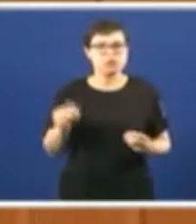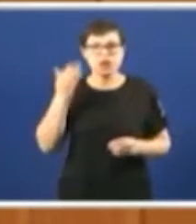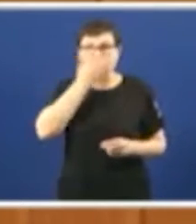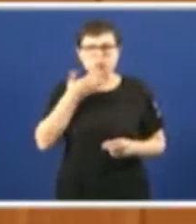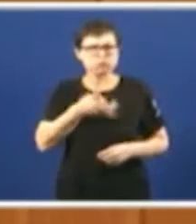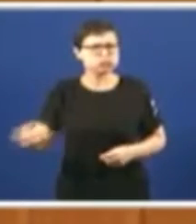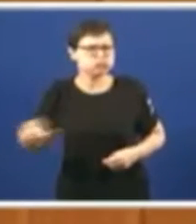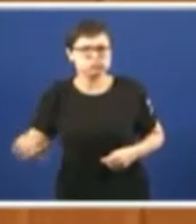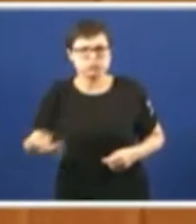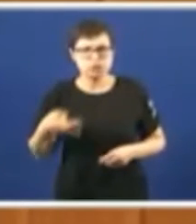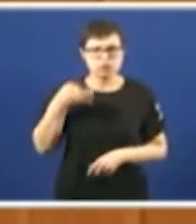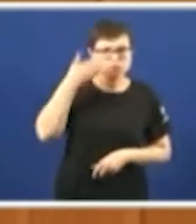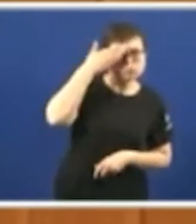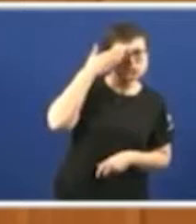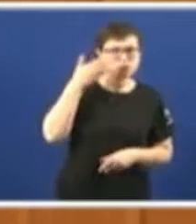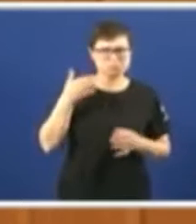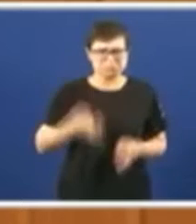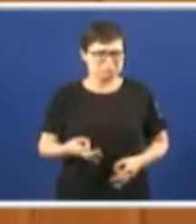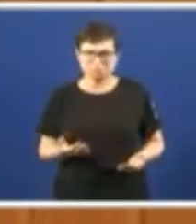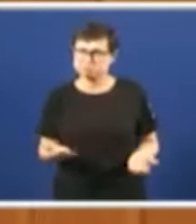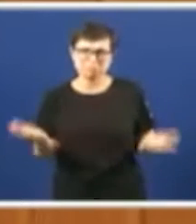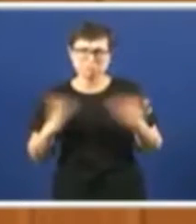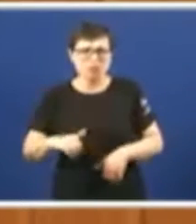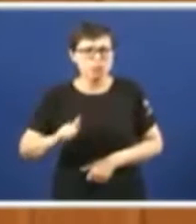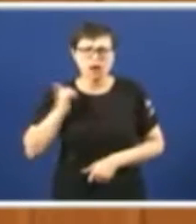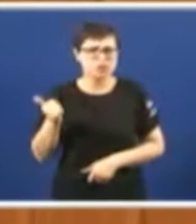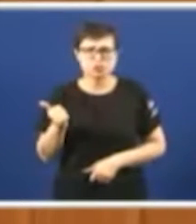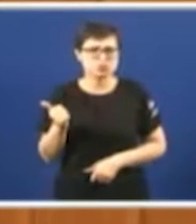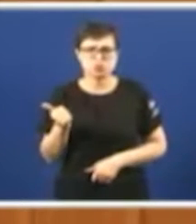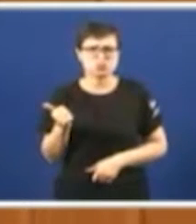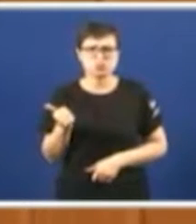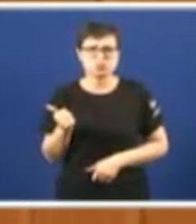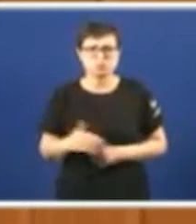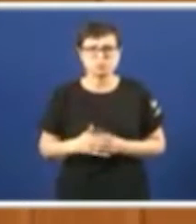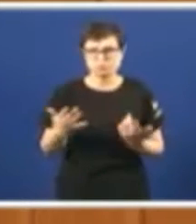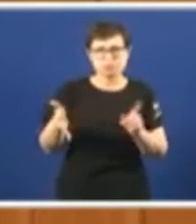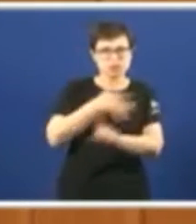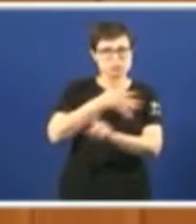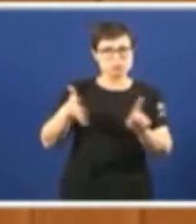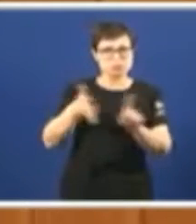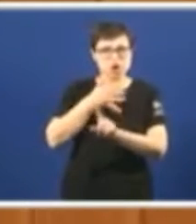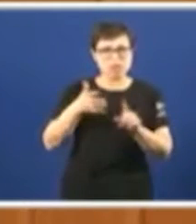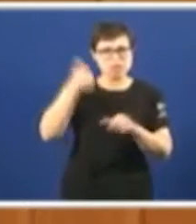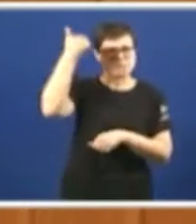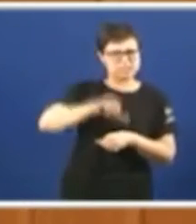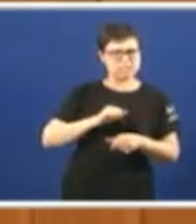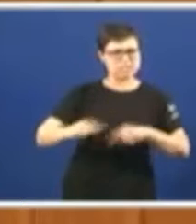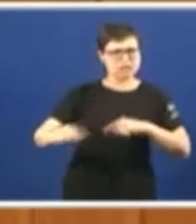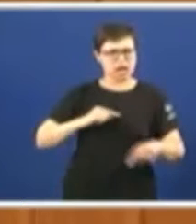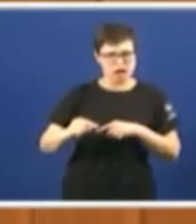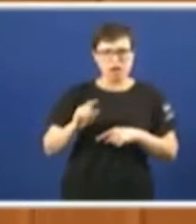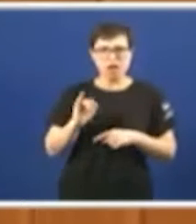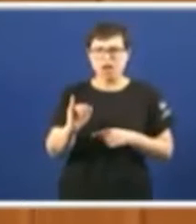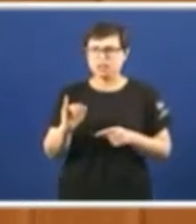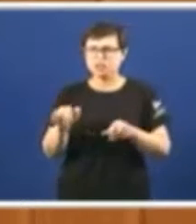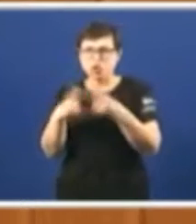marcha perfectamente e se está facendo todo o posible. E isto é falso, porque por suposto hai violencias machistas nas escolas, como hai violencias machistas no resto